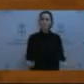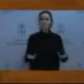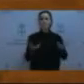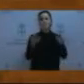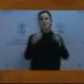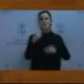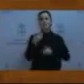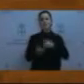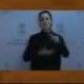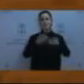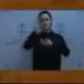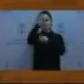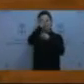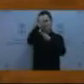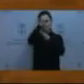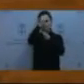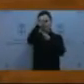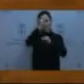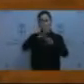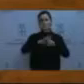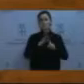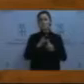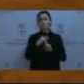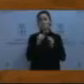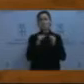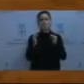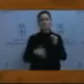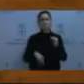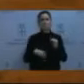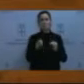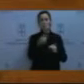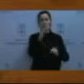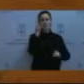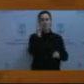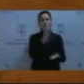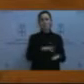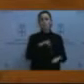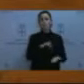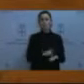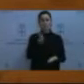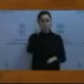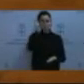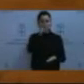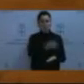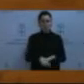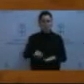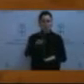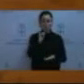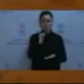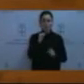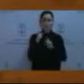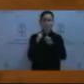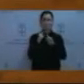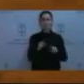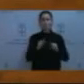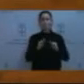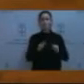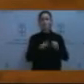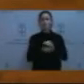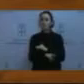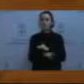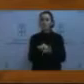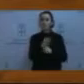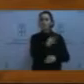proceso de reflexión sobre la situación de desigualdad de género en el medio rural, con el fin de establecer los recursos más apropiados que